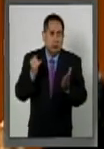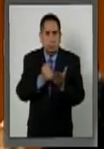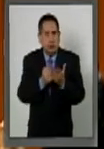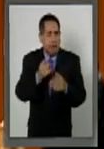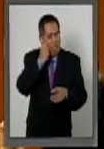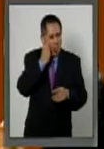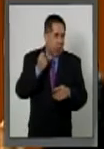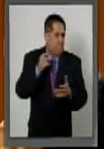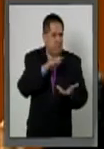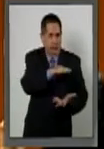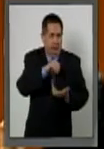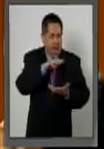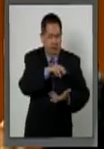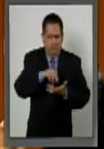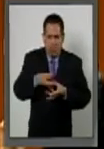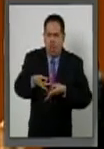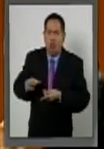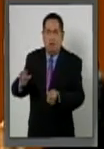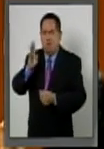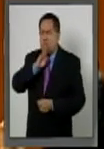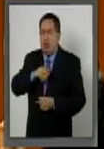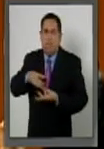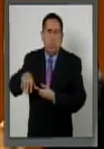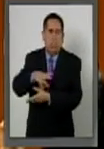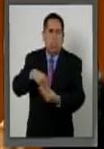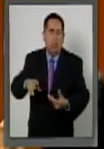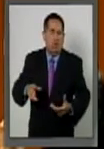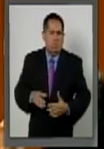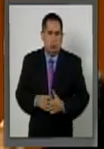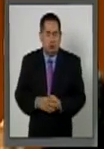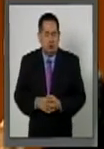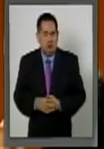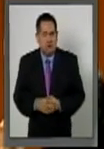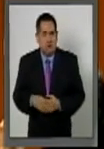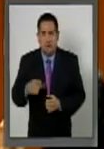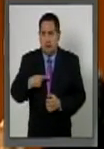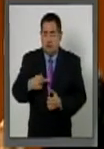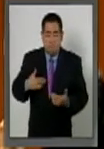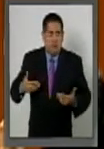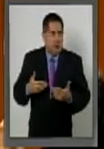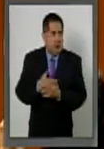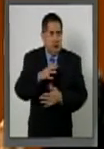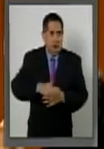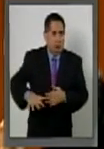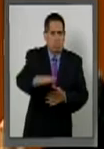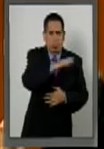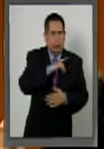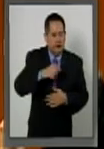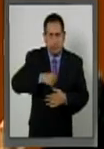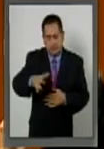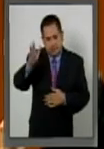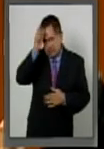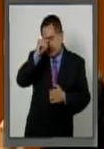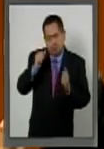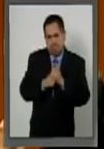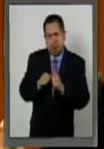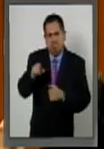mal manejo de nuestros recursos. Nuestra población no está de acuerdo con un